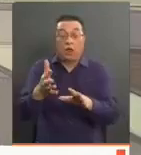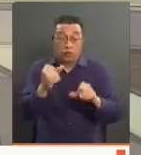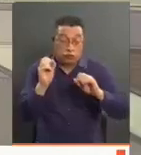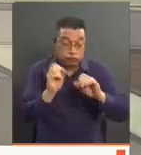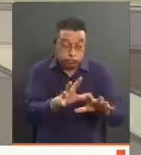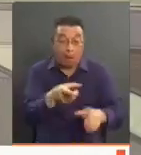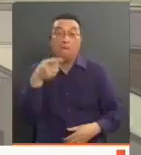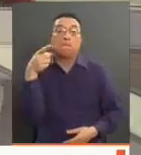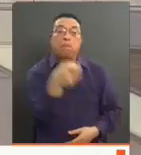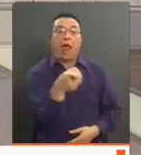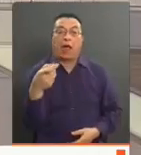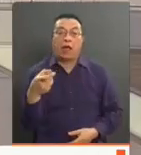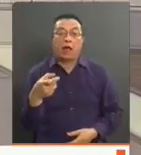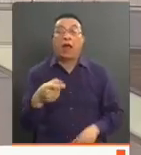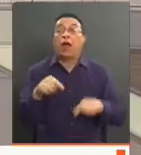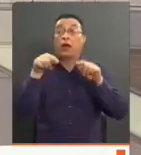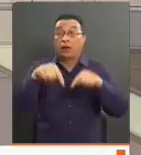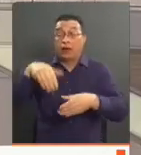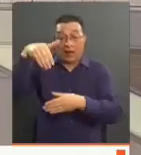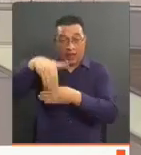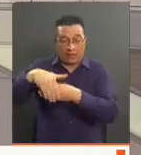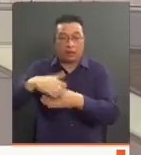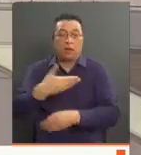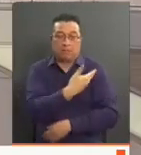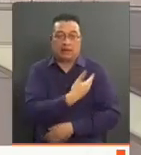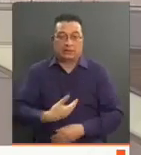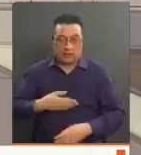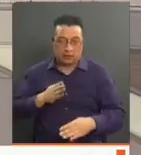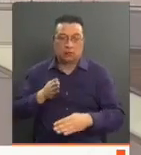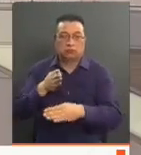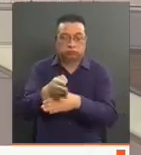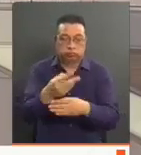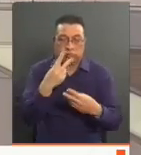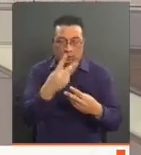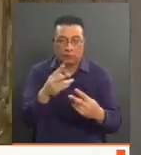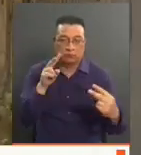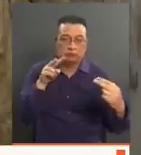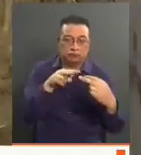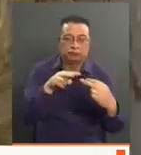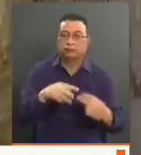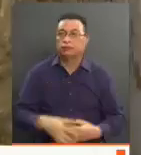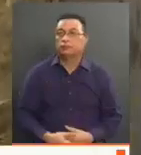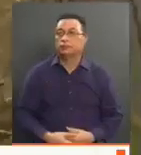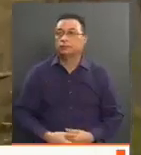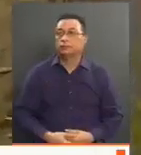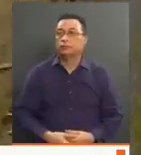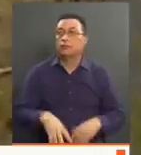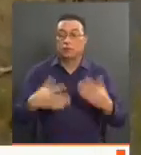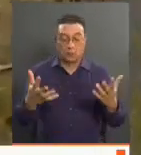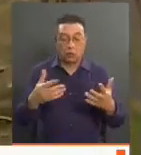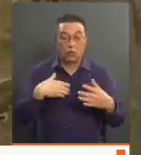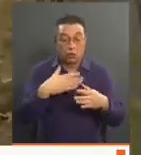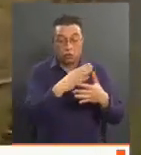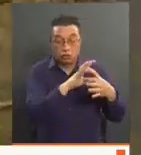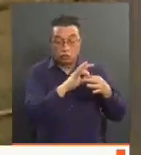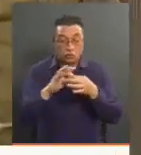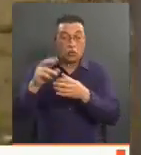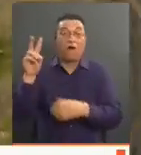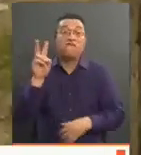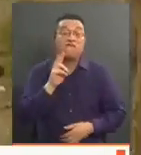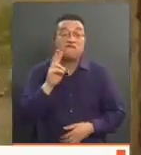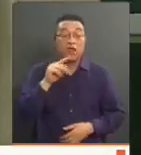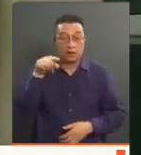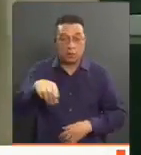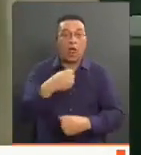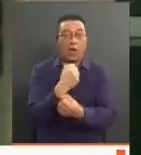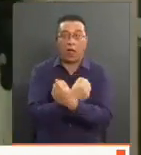suerte. Esta tarde fue visitado por el presidente de la República. Fue sin duda una acontecida noche de viernes para